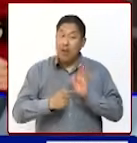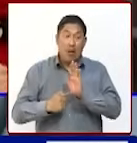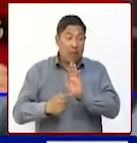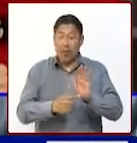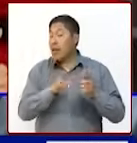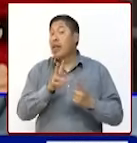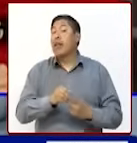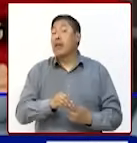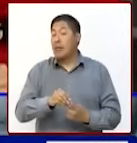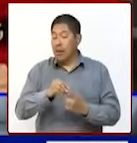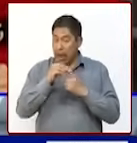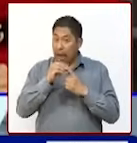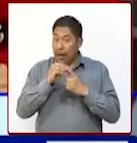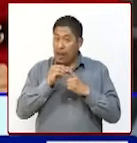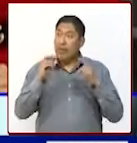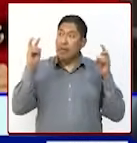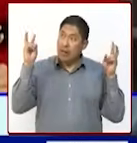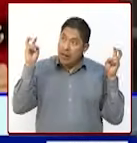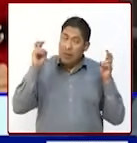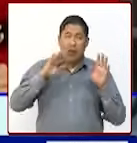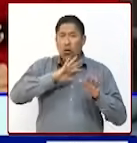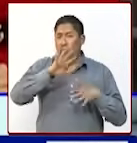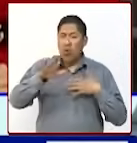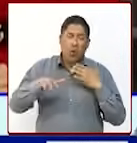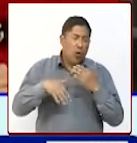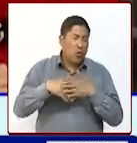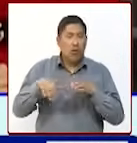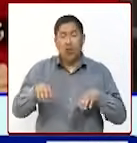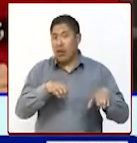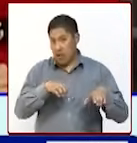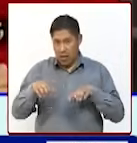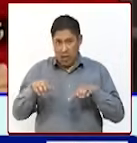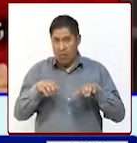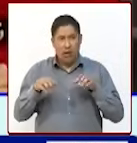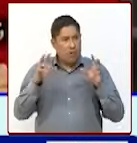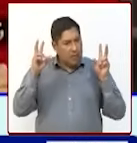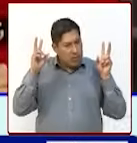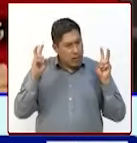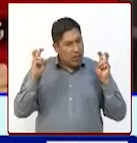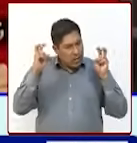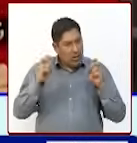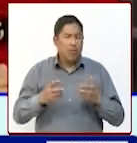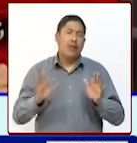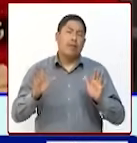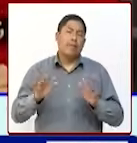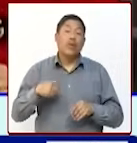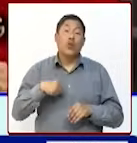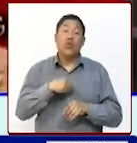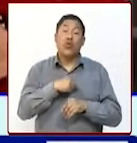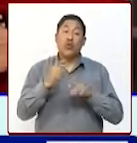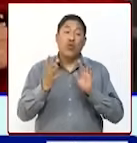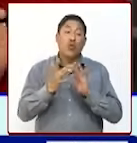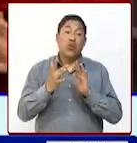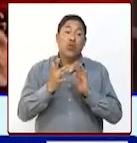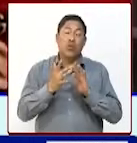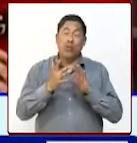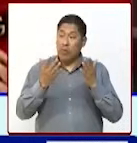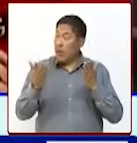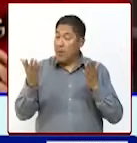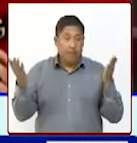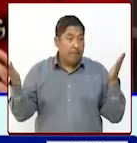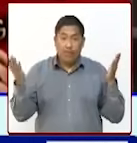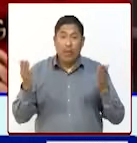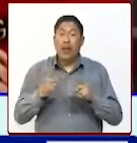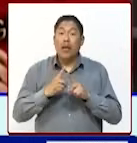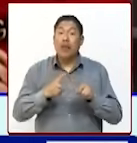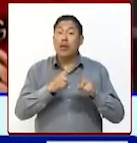especial justamente para abordar todos los aspectos que a usted le pueden estar interesando y también preocupando. Estamos en dos puntos en La Paz, les cuento, en